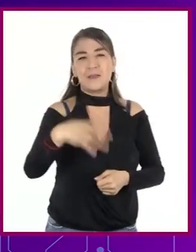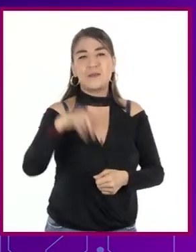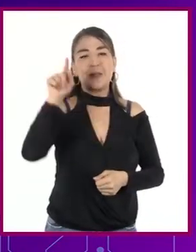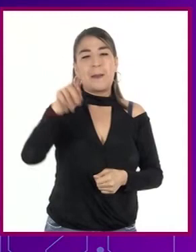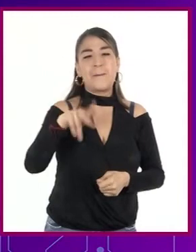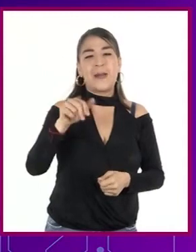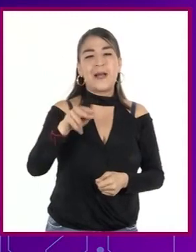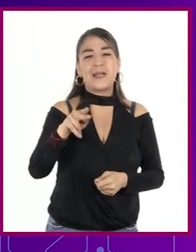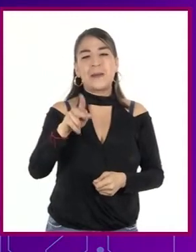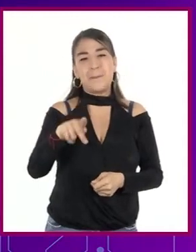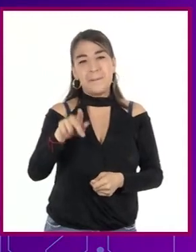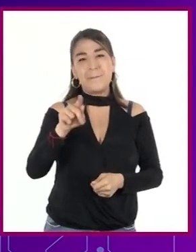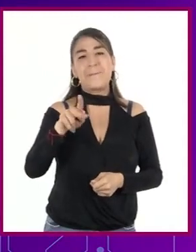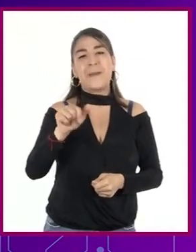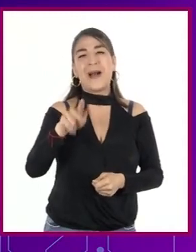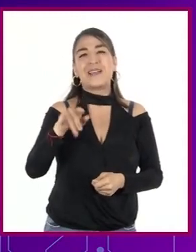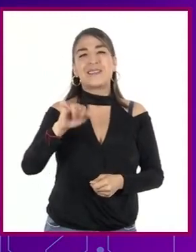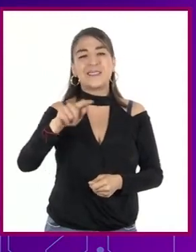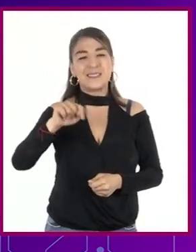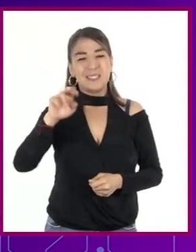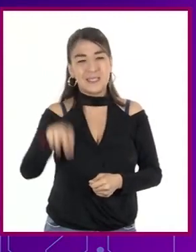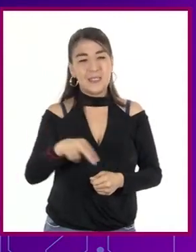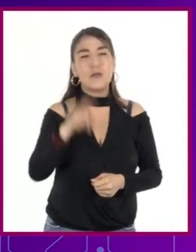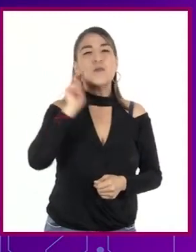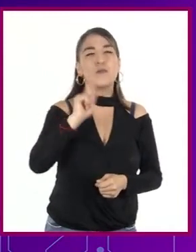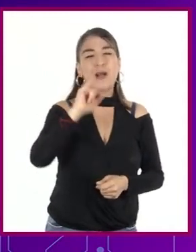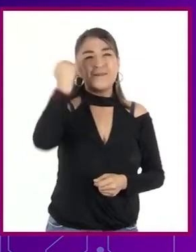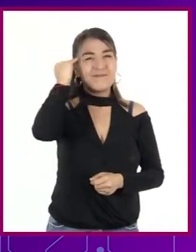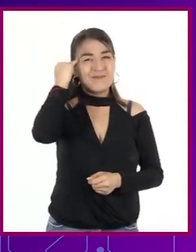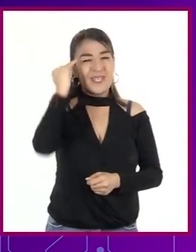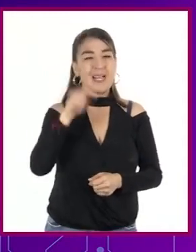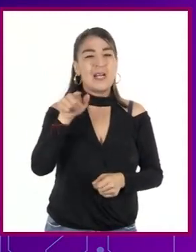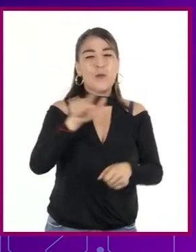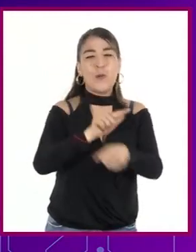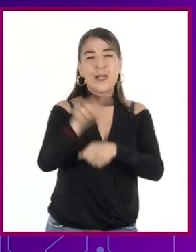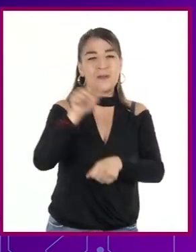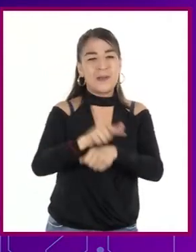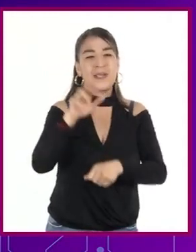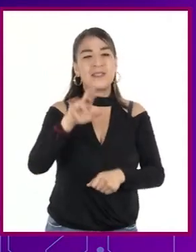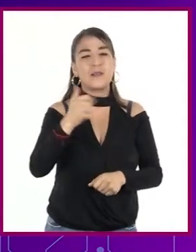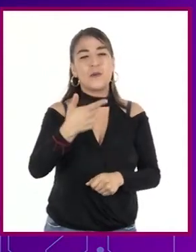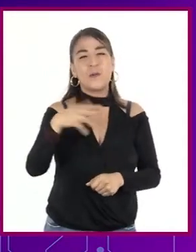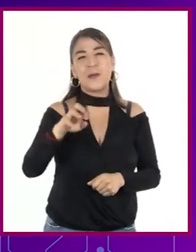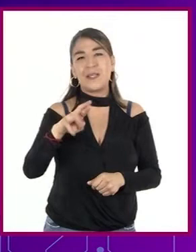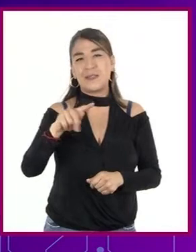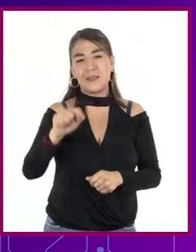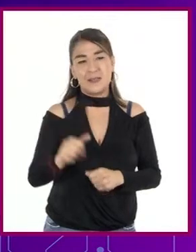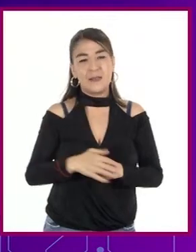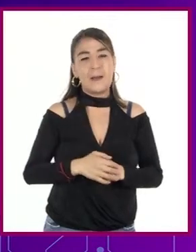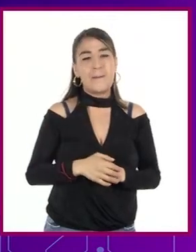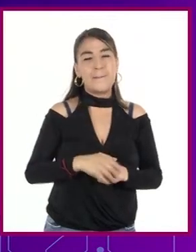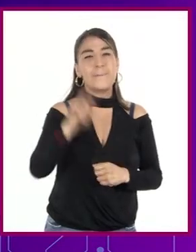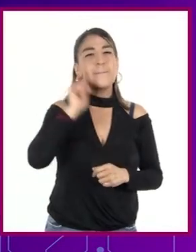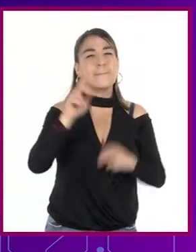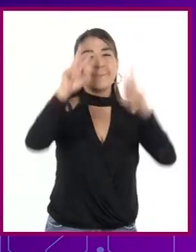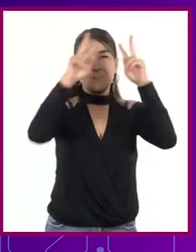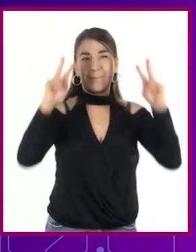Pakistán. Rigoberta Menchú, en 1992, Guatemala. Madre Teresa de